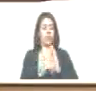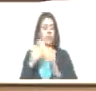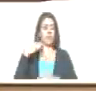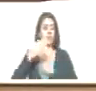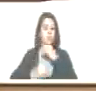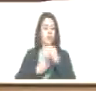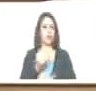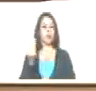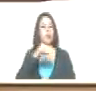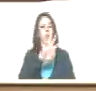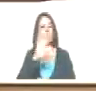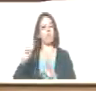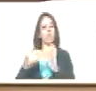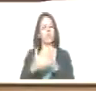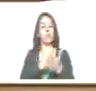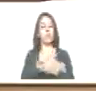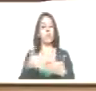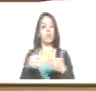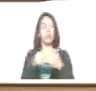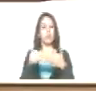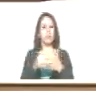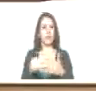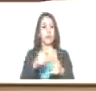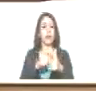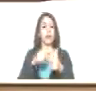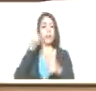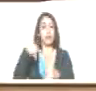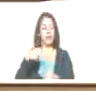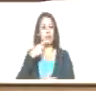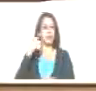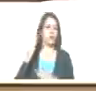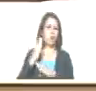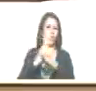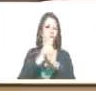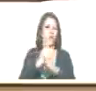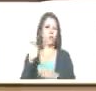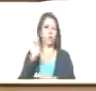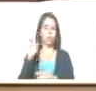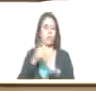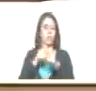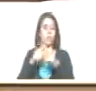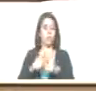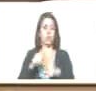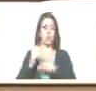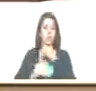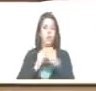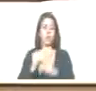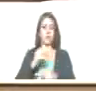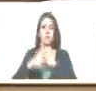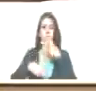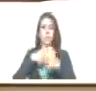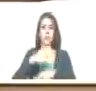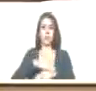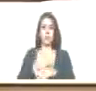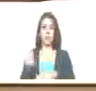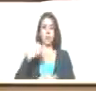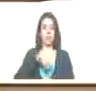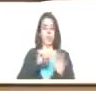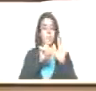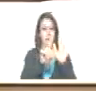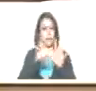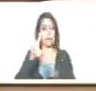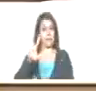mil millones de dólares y que además agredieron a la República para que dejara de producir más de 635